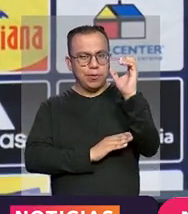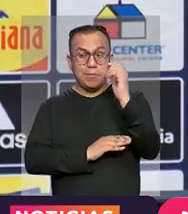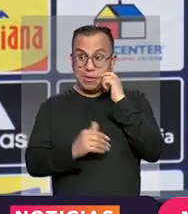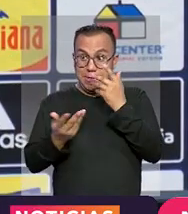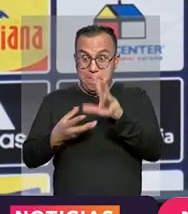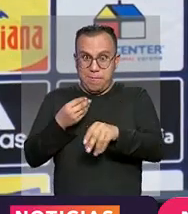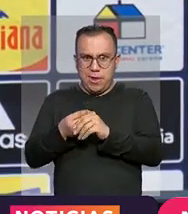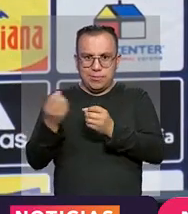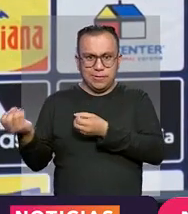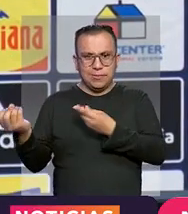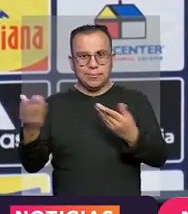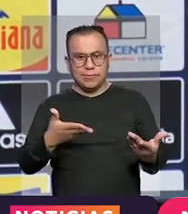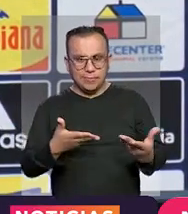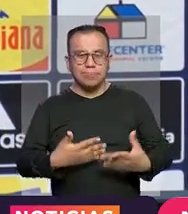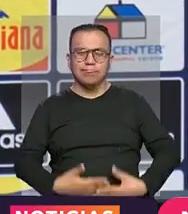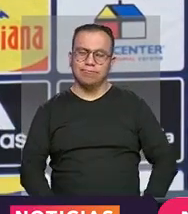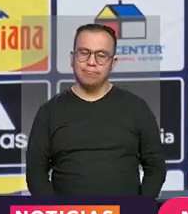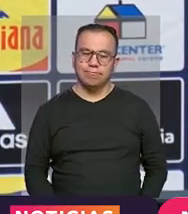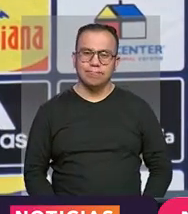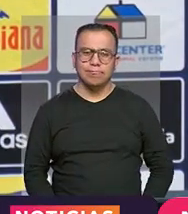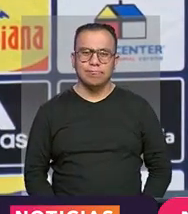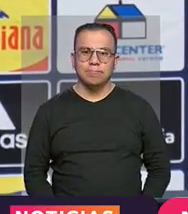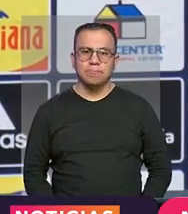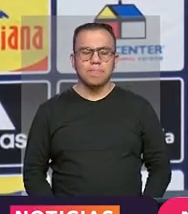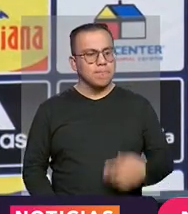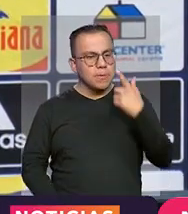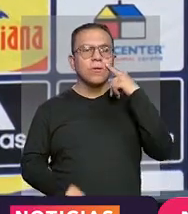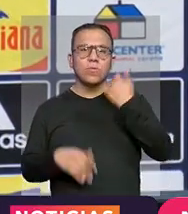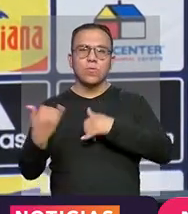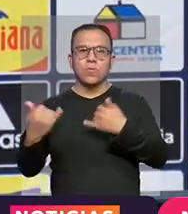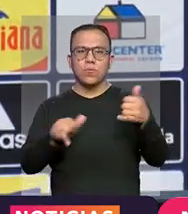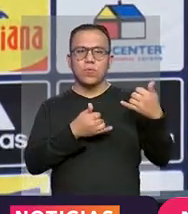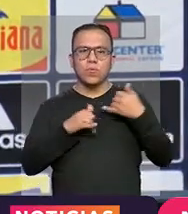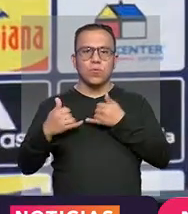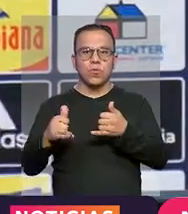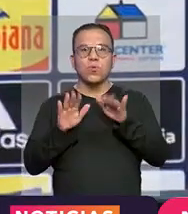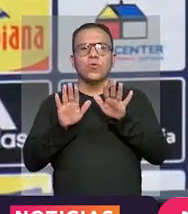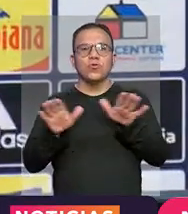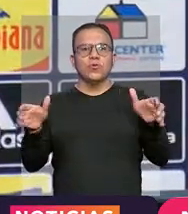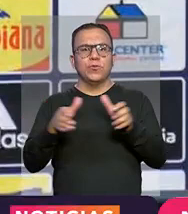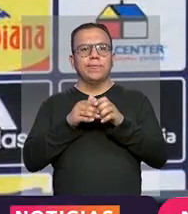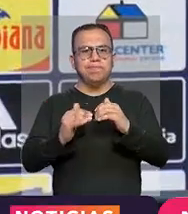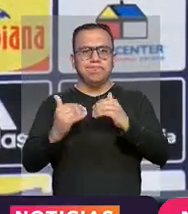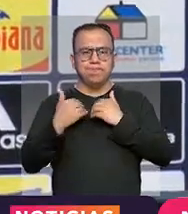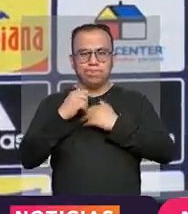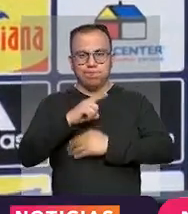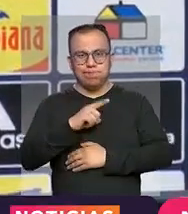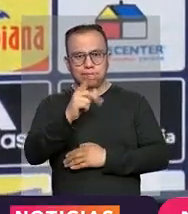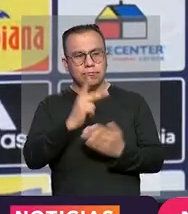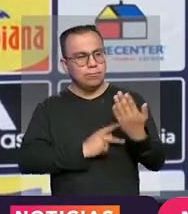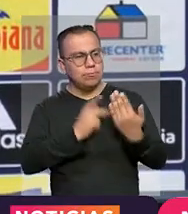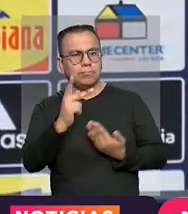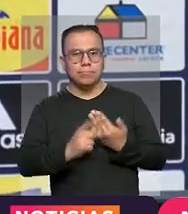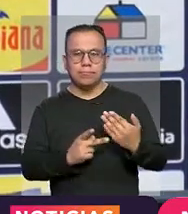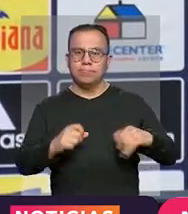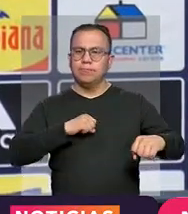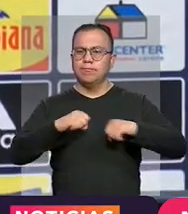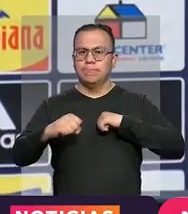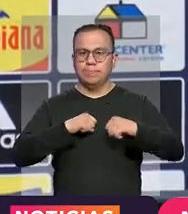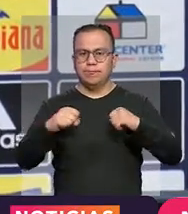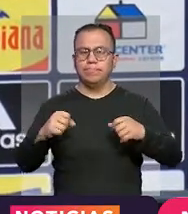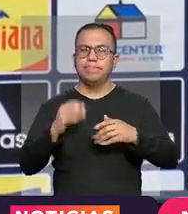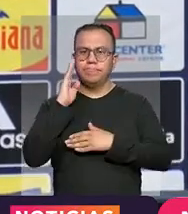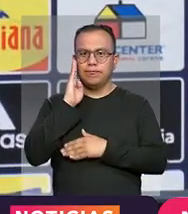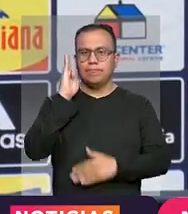por dar. Son jugadores que tienen que la responsabilidad de liderar un proyecto